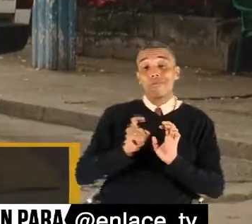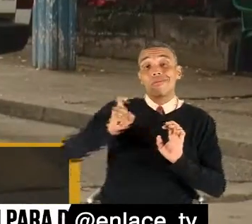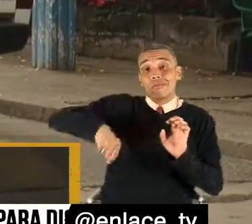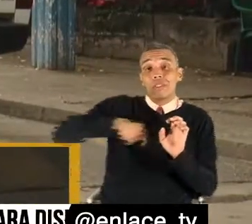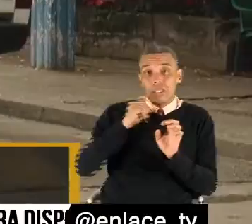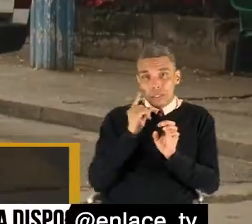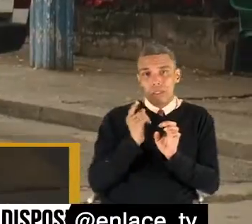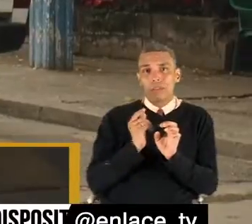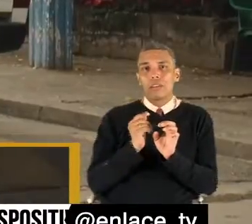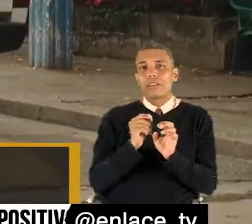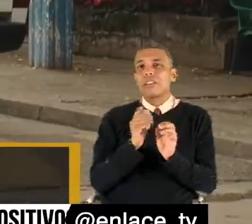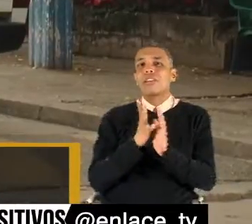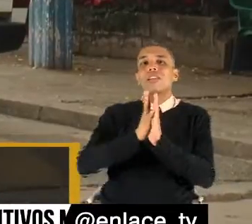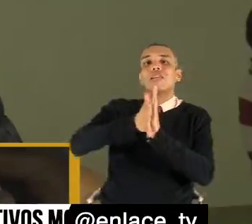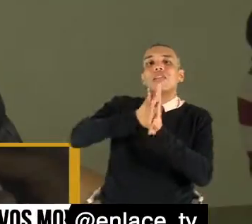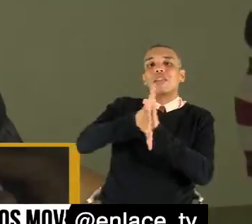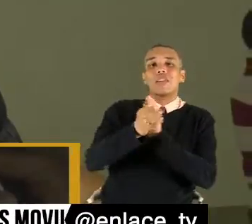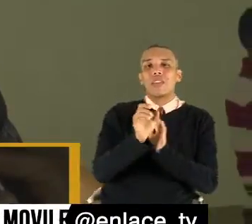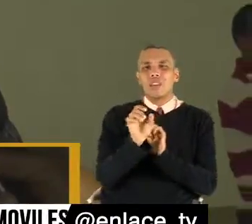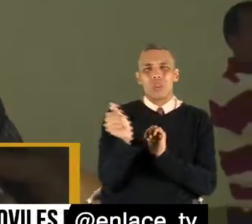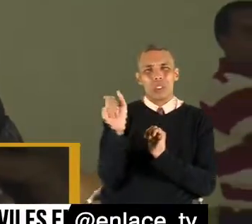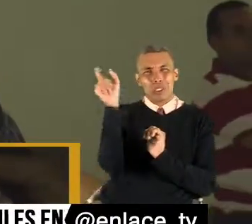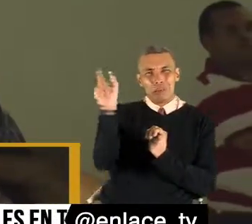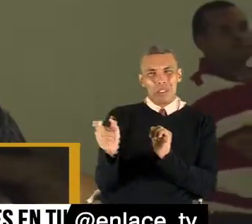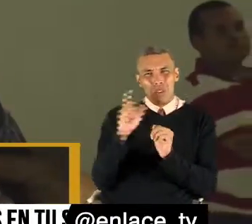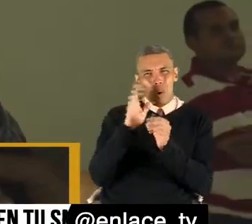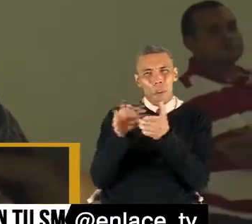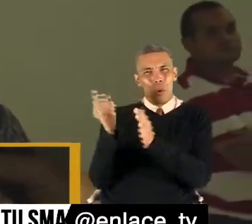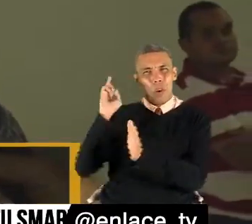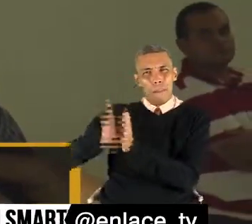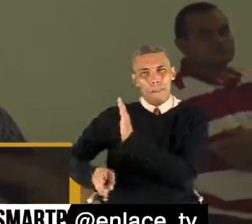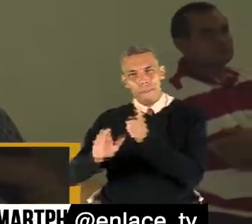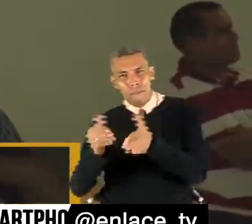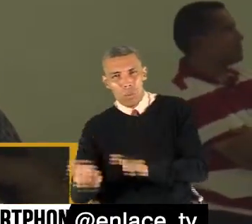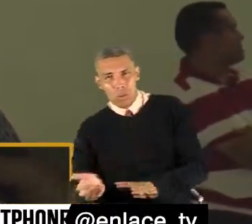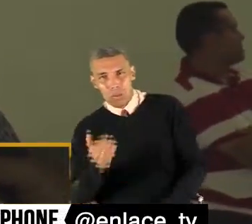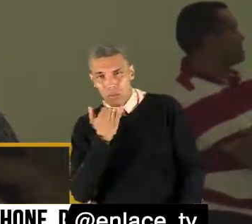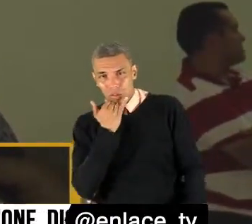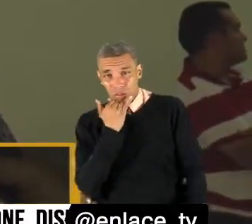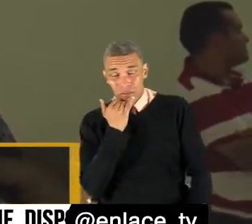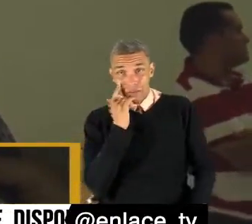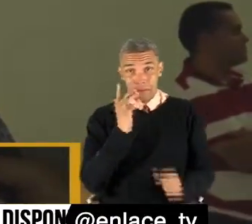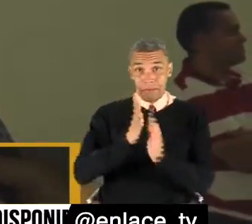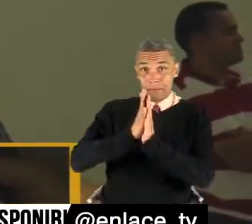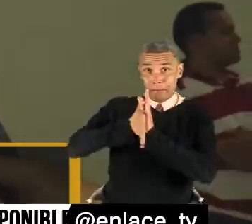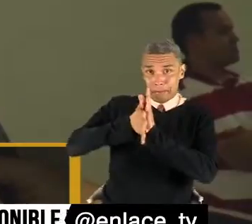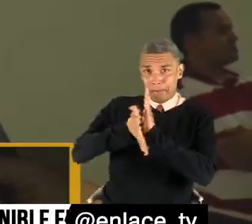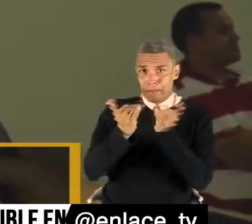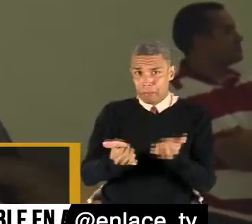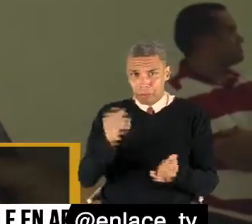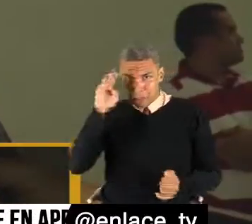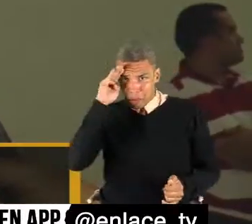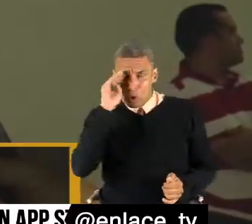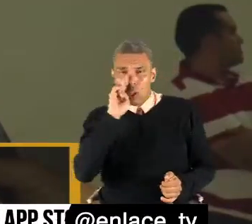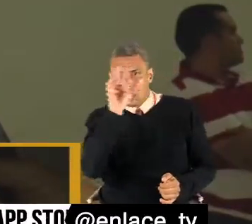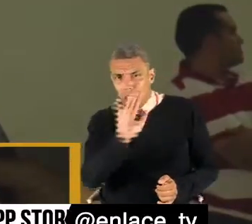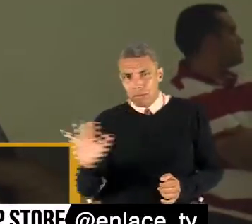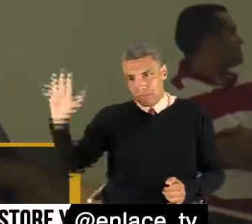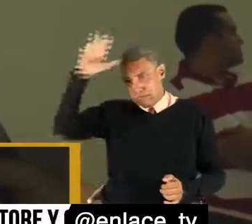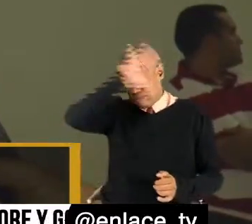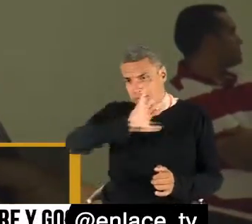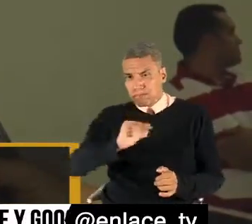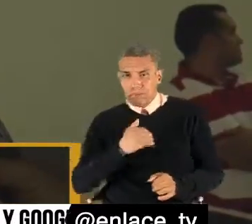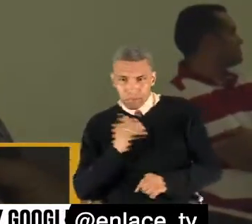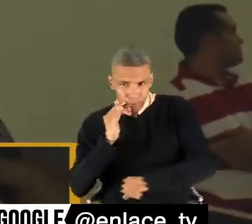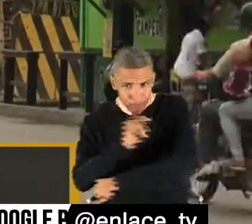muerto en sector rural de su municipio. Nos pone triste más en un momento en que estábamos haciendo un gran trabajo con la Policía Nacional, un trabajo